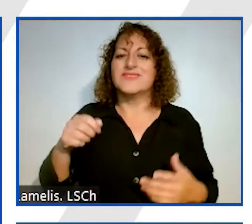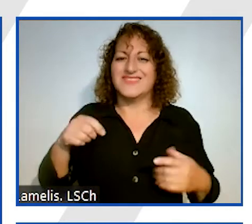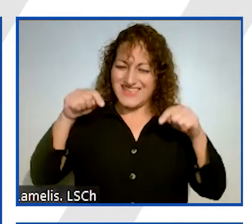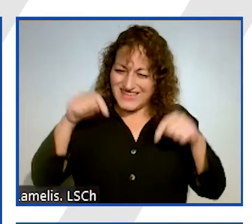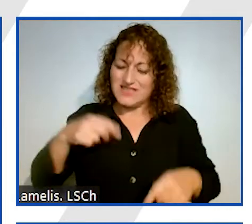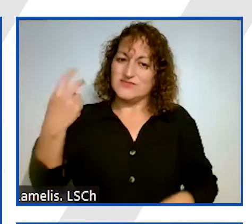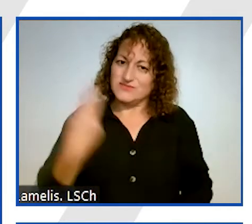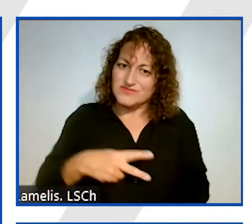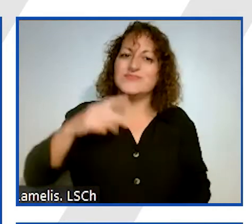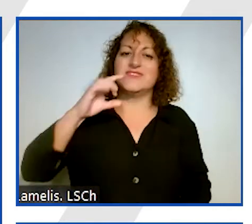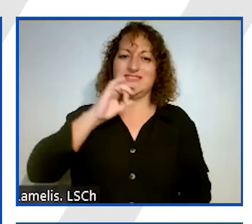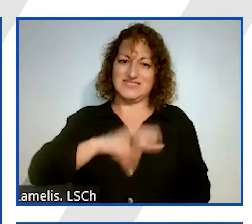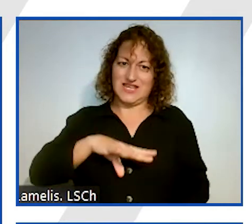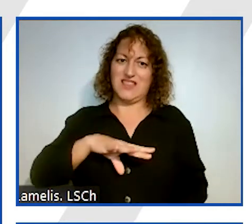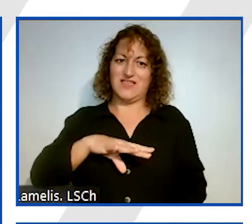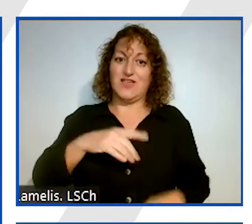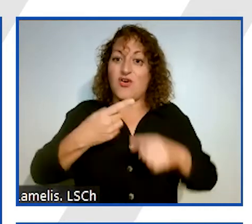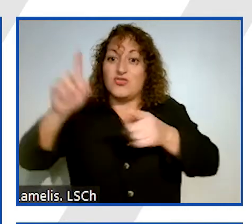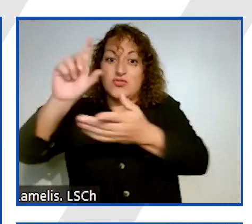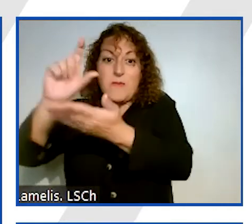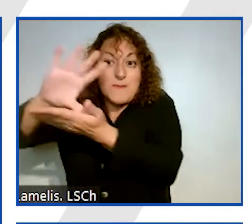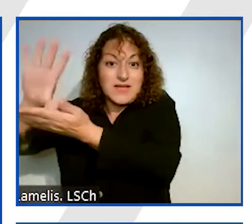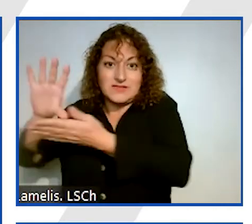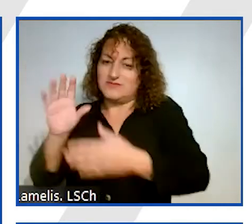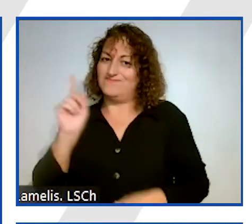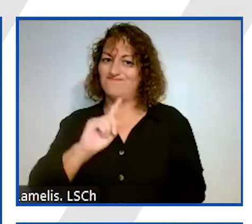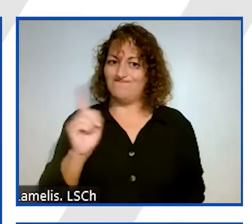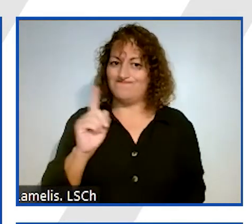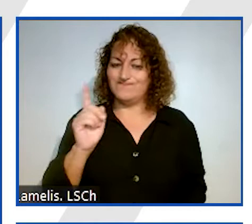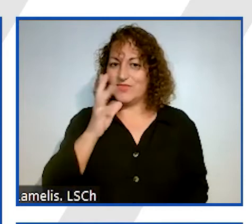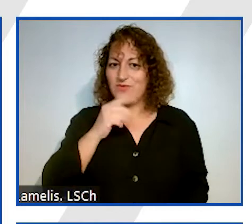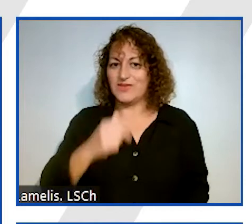Chile. No existen en ninguna otra parte del mundo. ¿Ya?